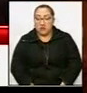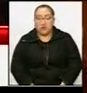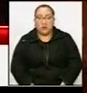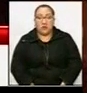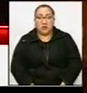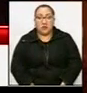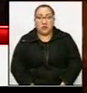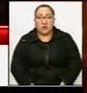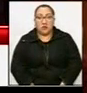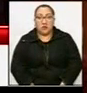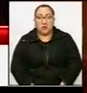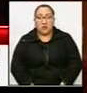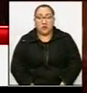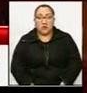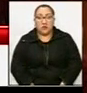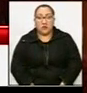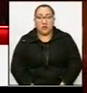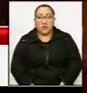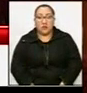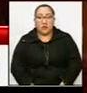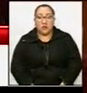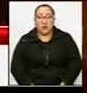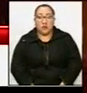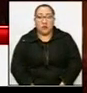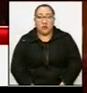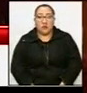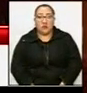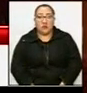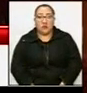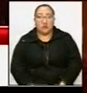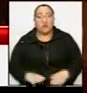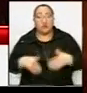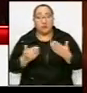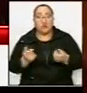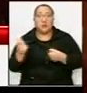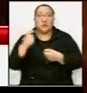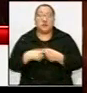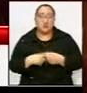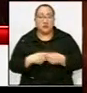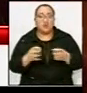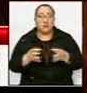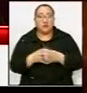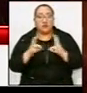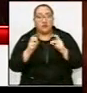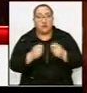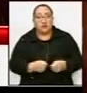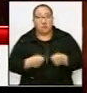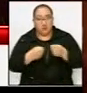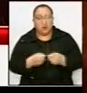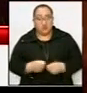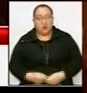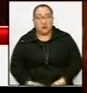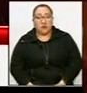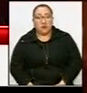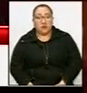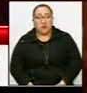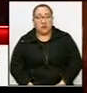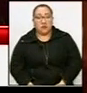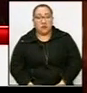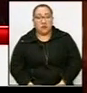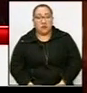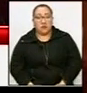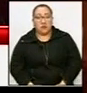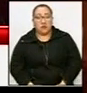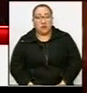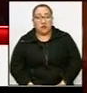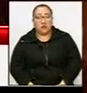perspectiva. La posibilidad de tener una mayor participación del sector agrícola en la participación del